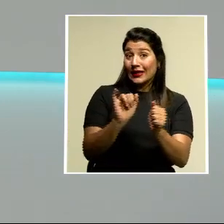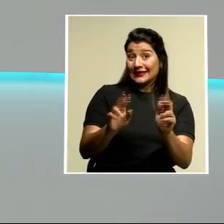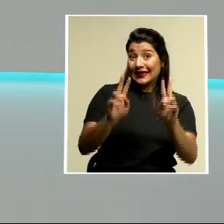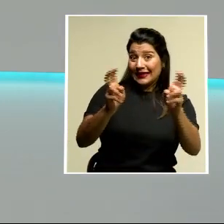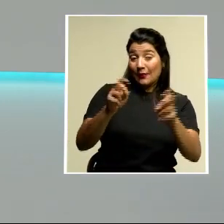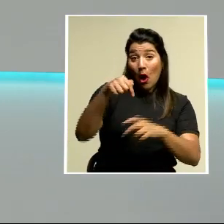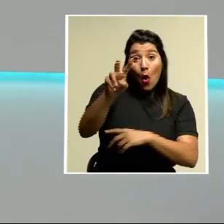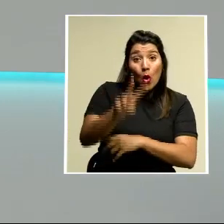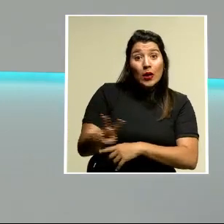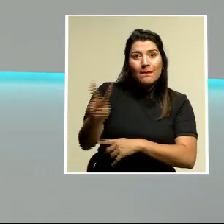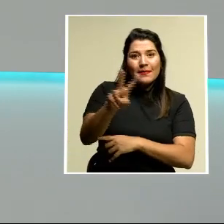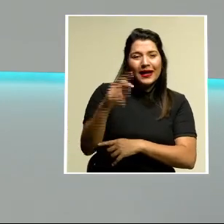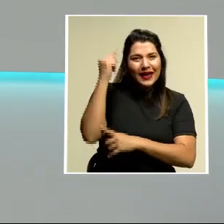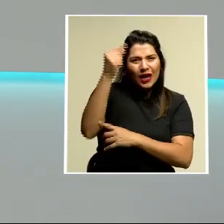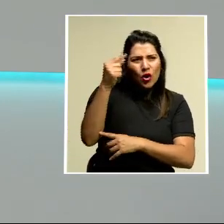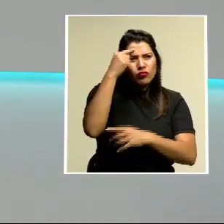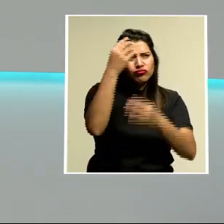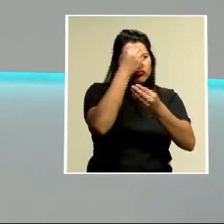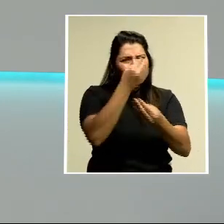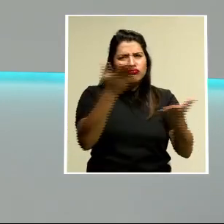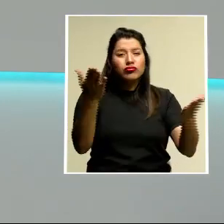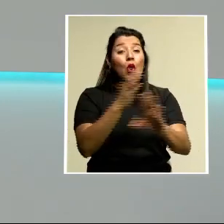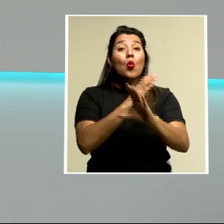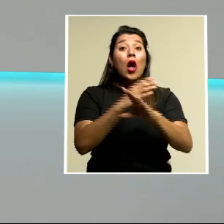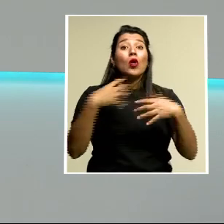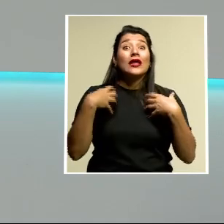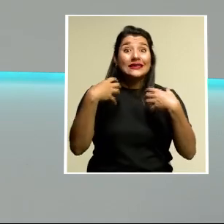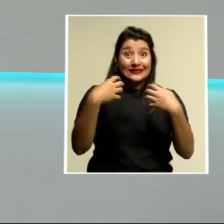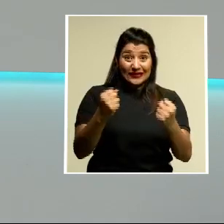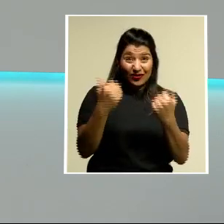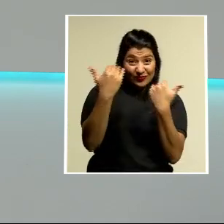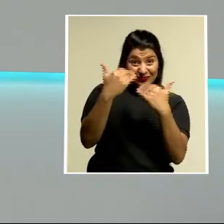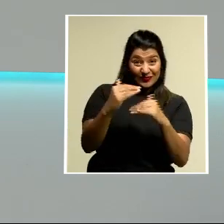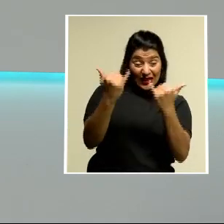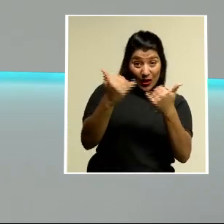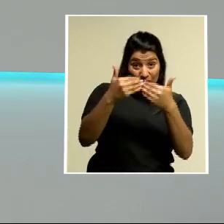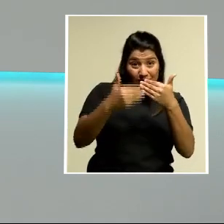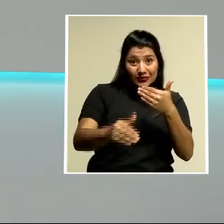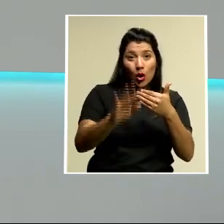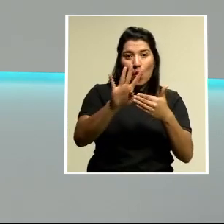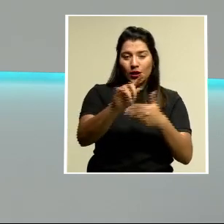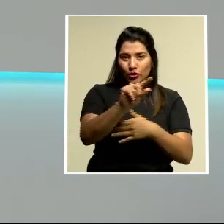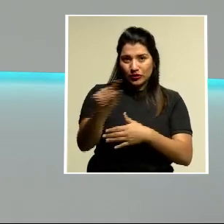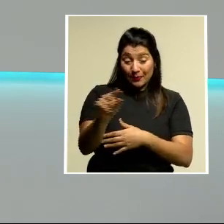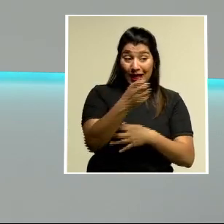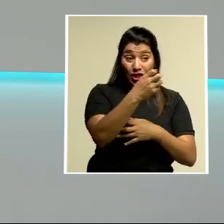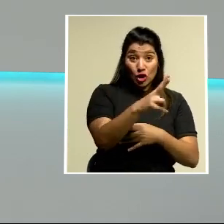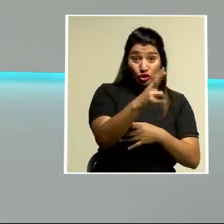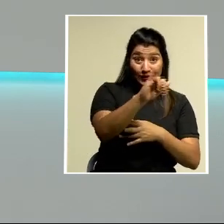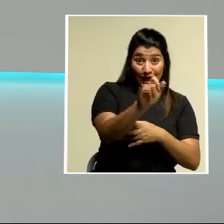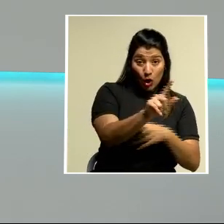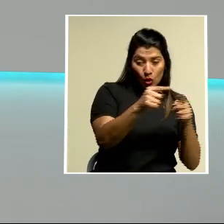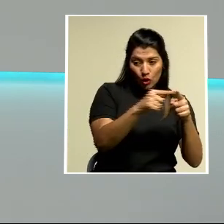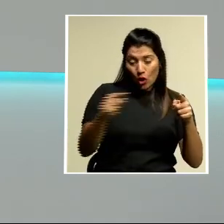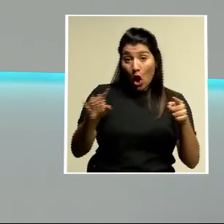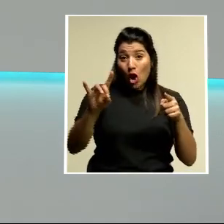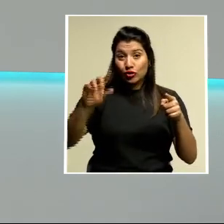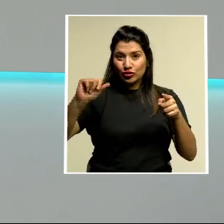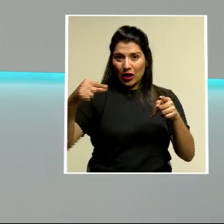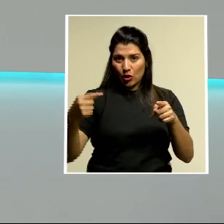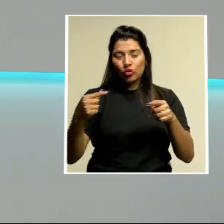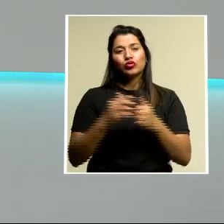este viernes el gobierno anunció las medidas sanitarias que regirán las próximas 4 semanas, del 12 de julio al 8 de